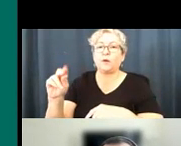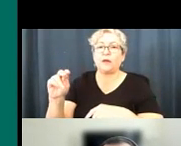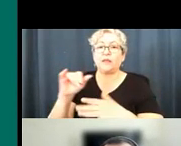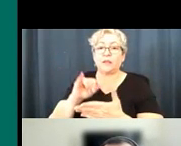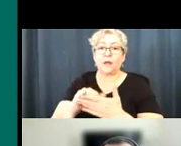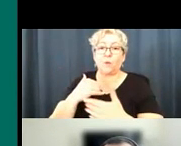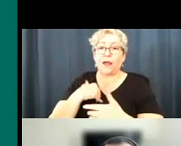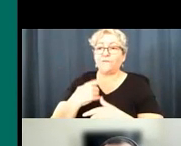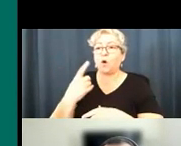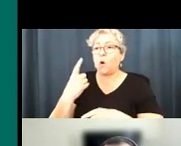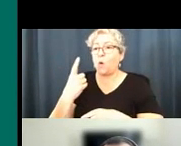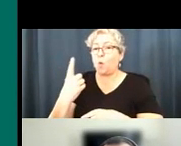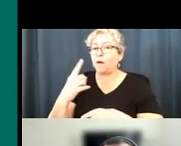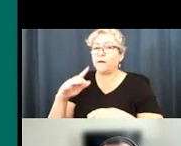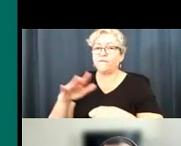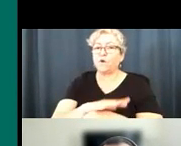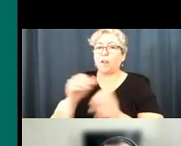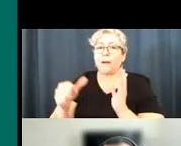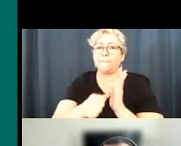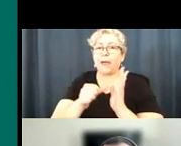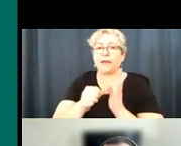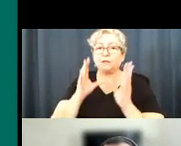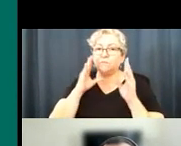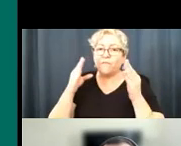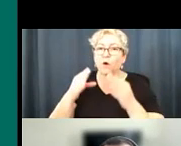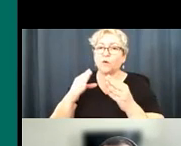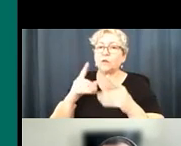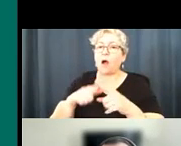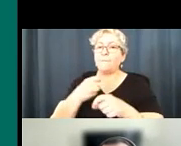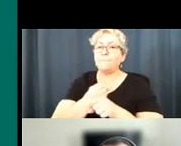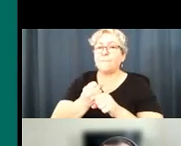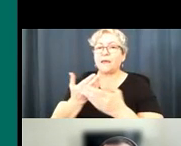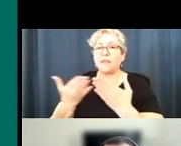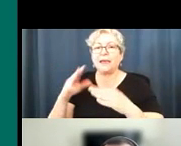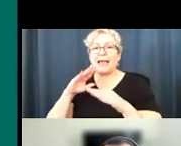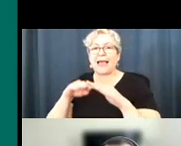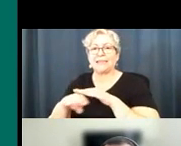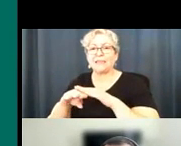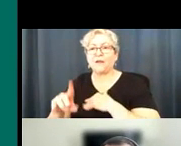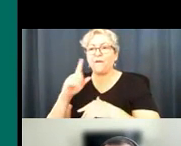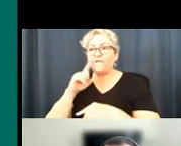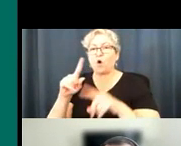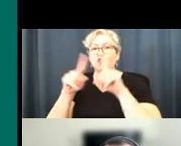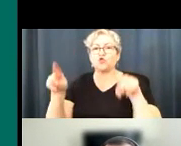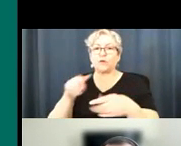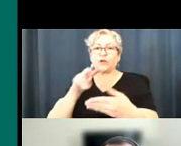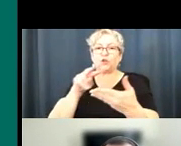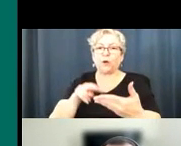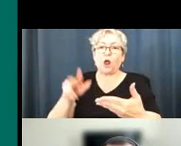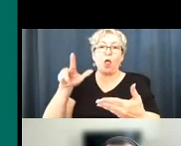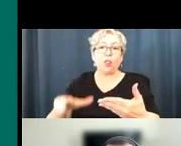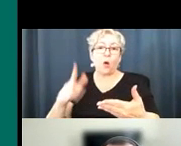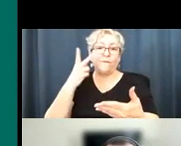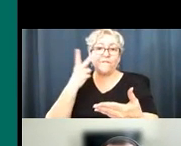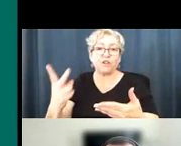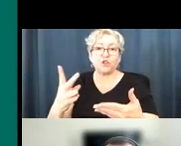va a tener una página completa dedicada a hacer cómo hacer las cosas accesibles. Y será para los screen